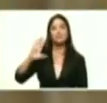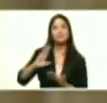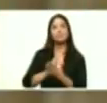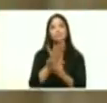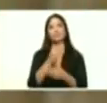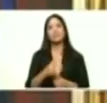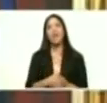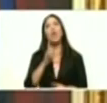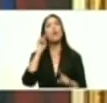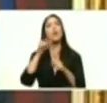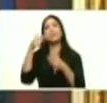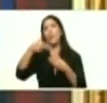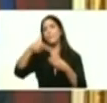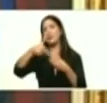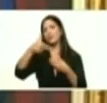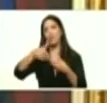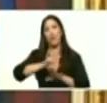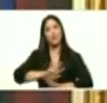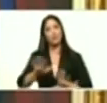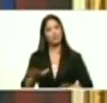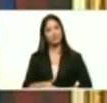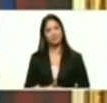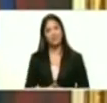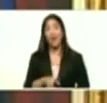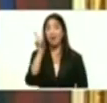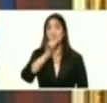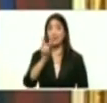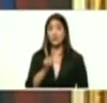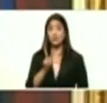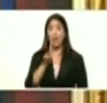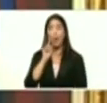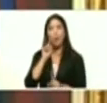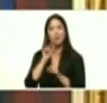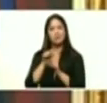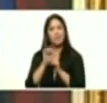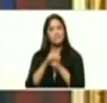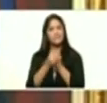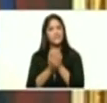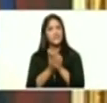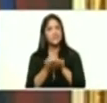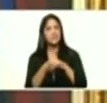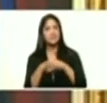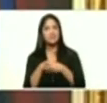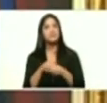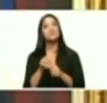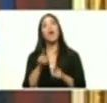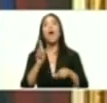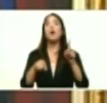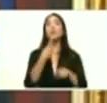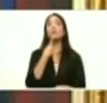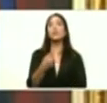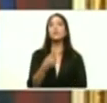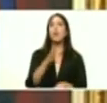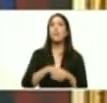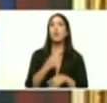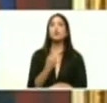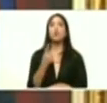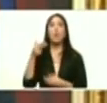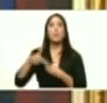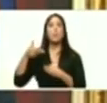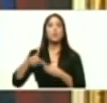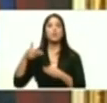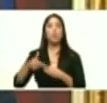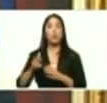El objetivo es el petróleo, pues. Y Venezuela es un objetivo muy apetecible, ¿o no? Algunos dicen que solo por nuestro petróleo.